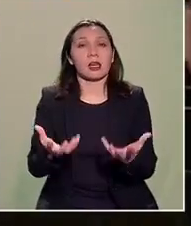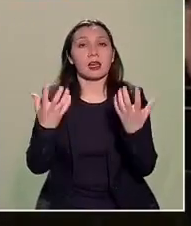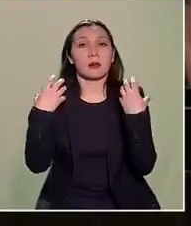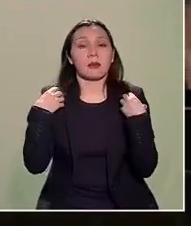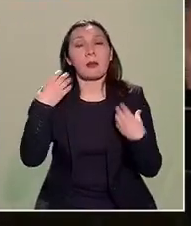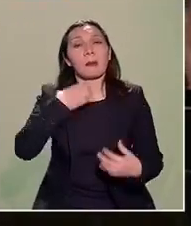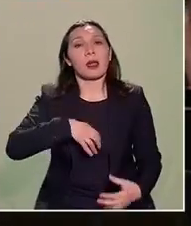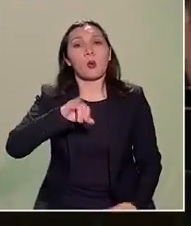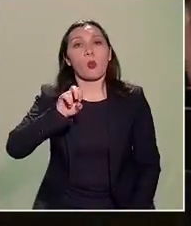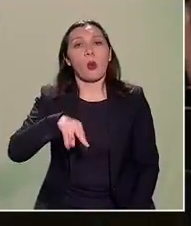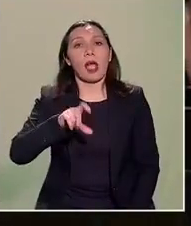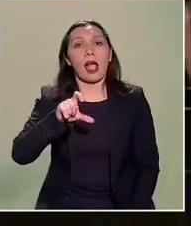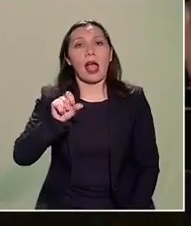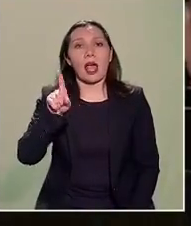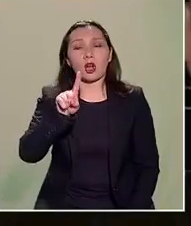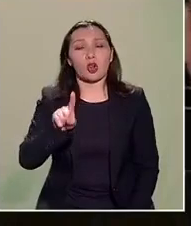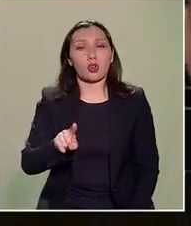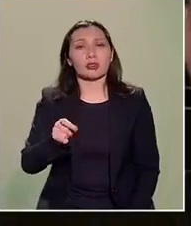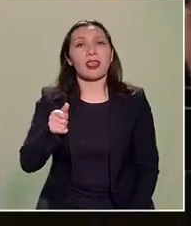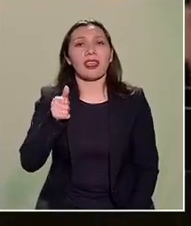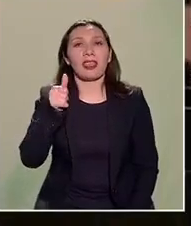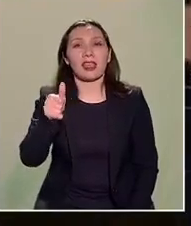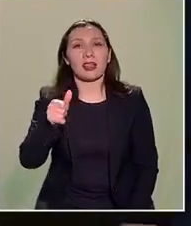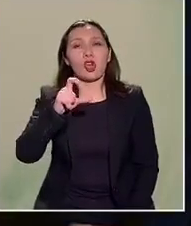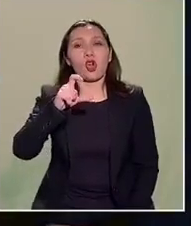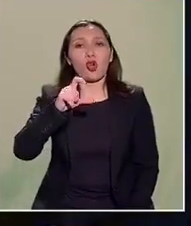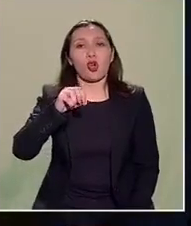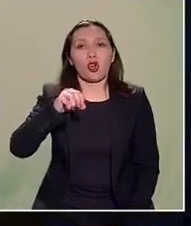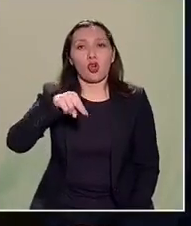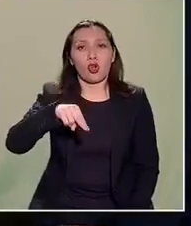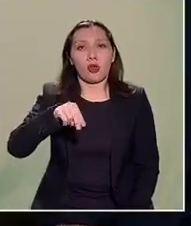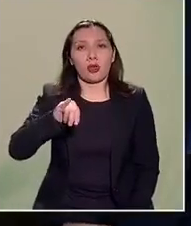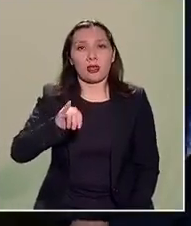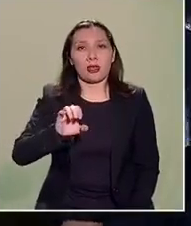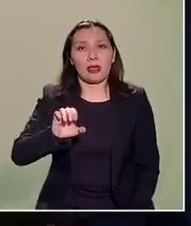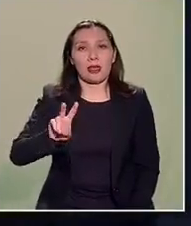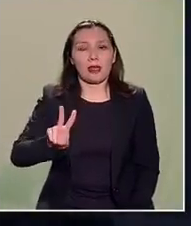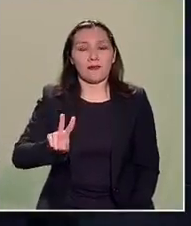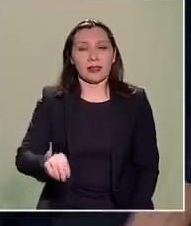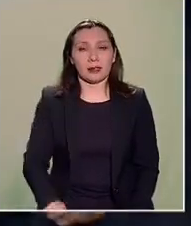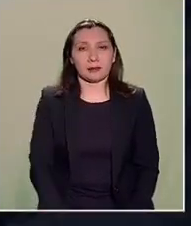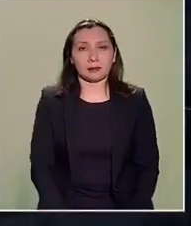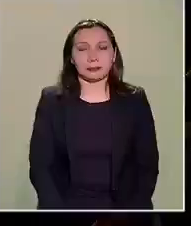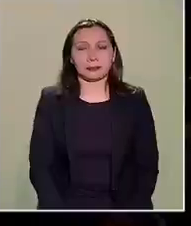cargo del pastor juan carlos marchán moreno director del concilio nacional de la iglesias evangélica